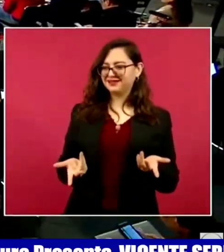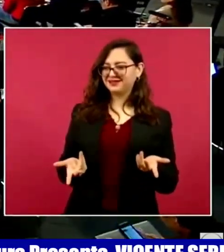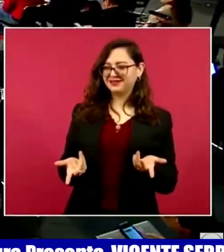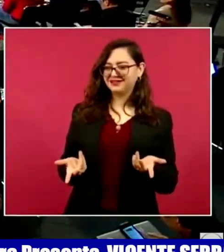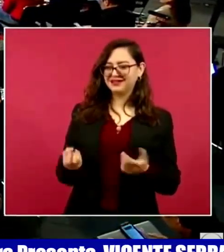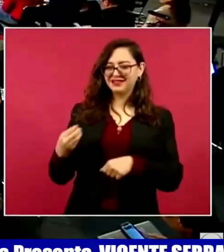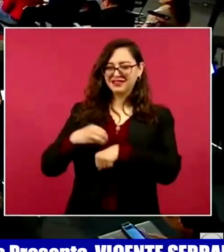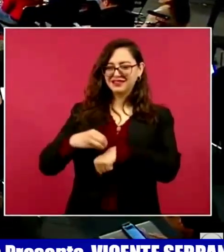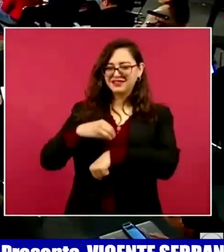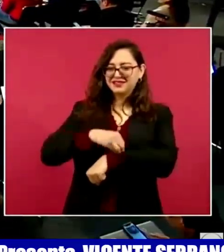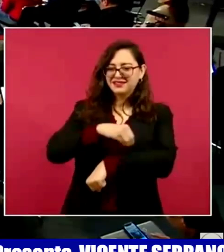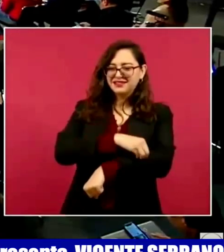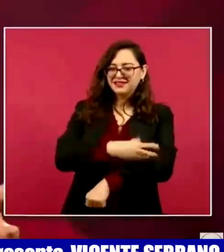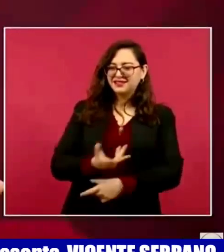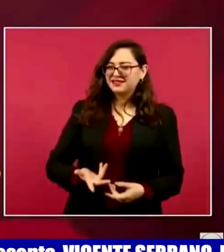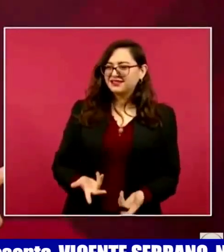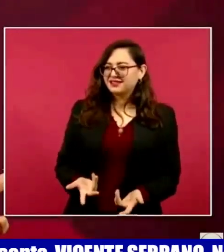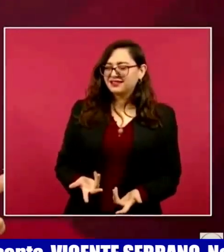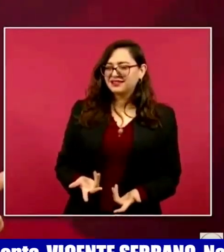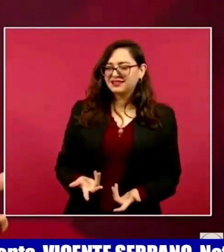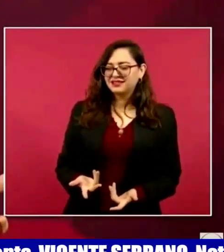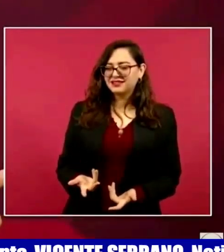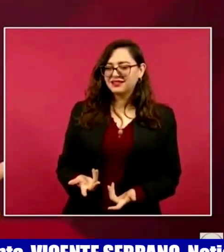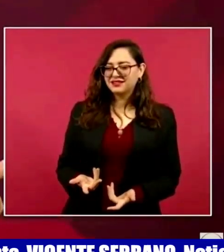que hay 5